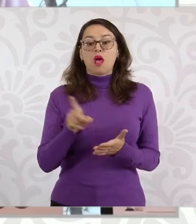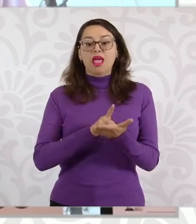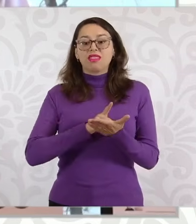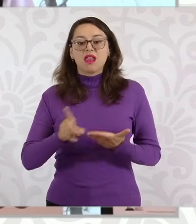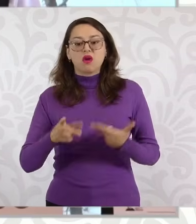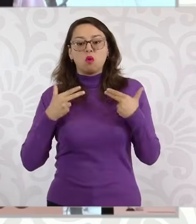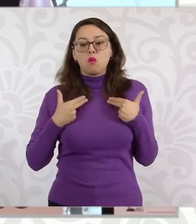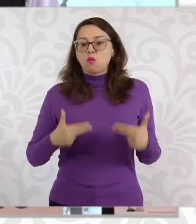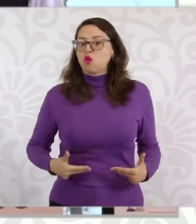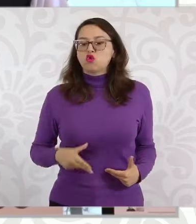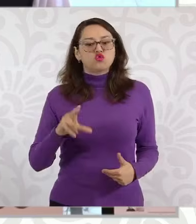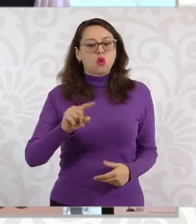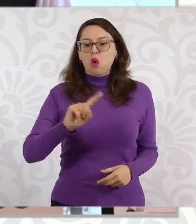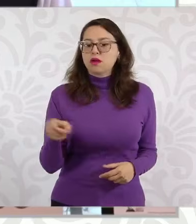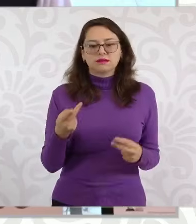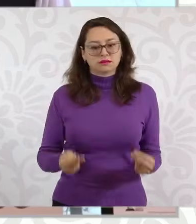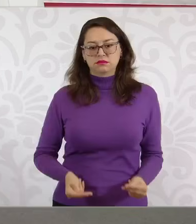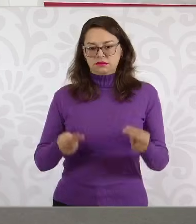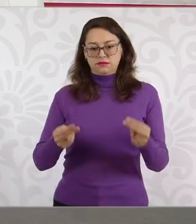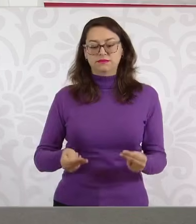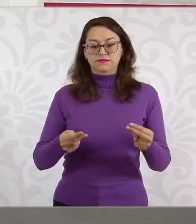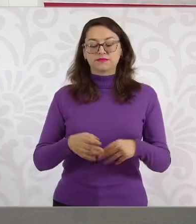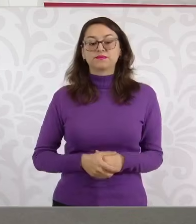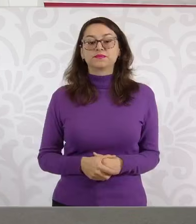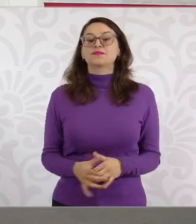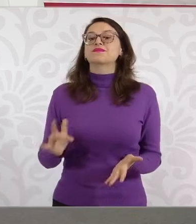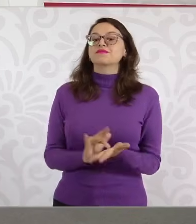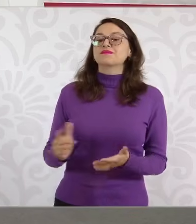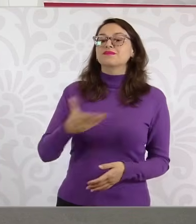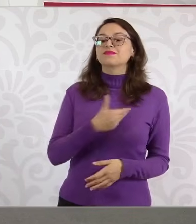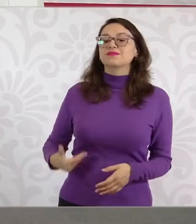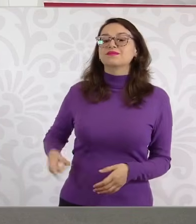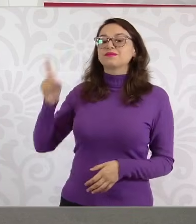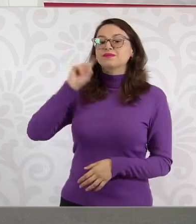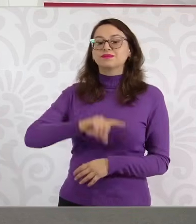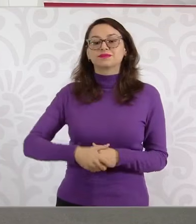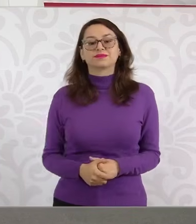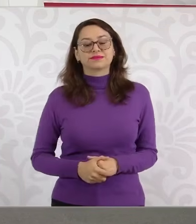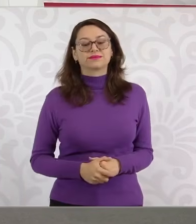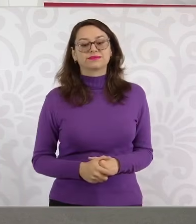humano y no una mercancía. Muchas gracias. Gracias, presidenta. Gracias.